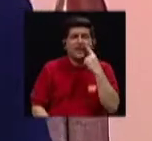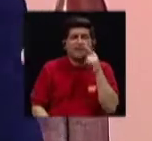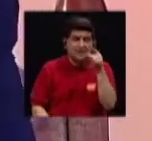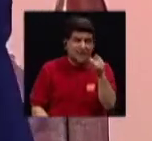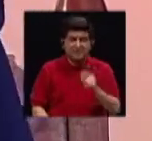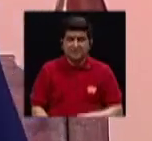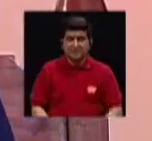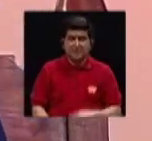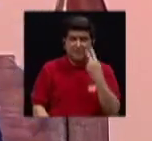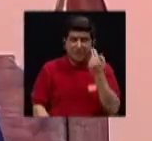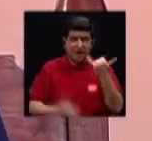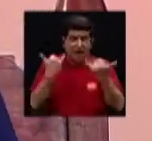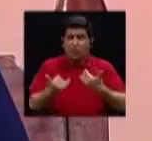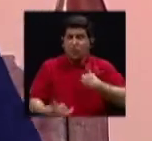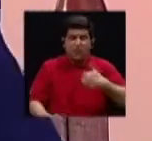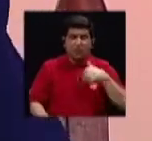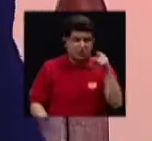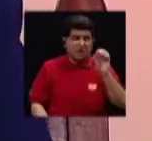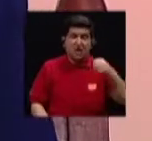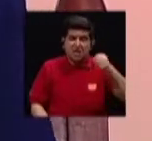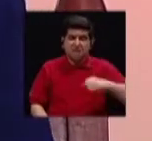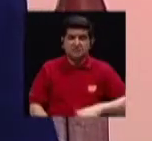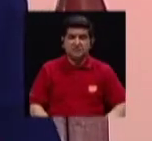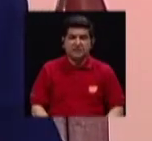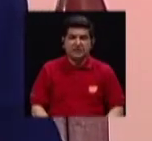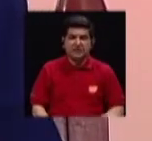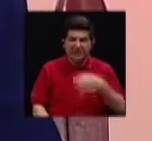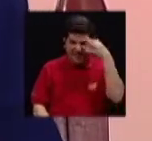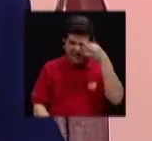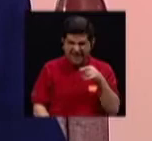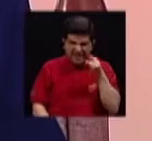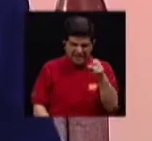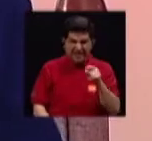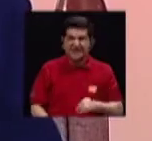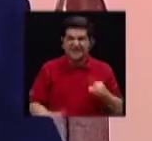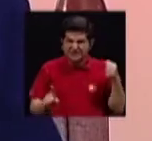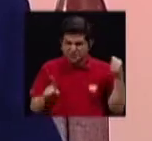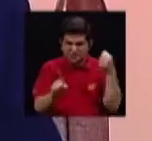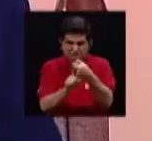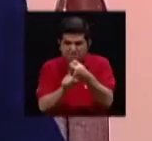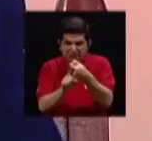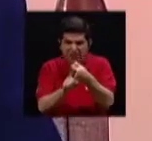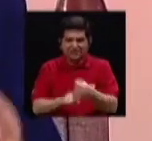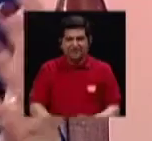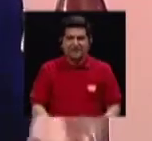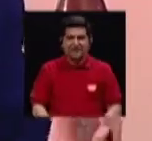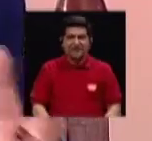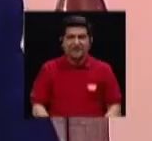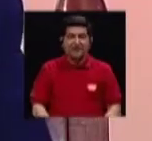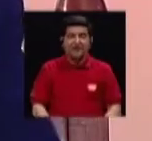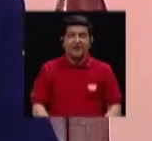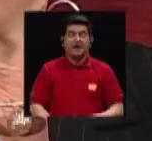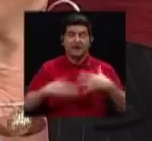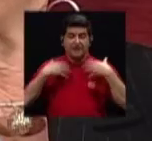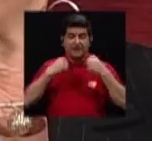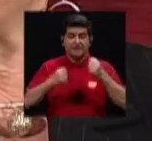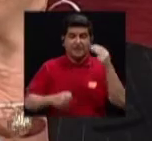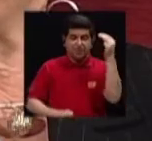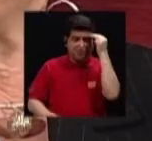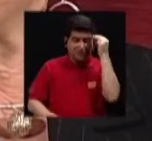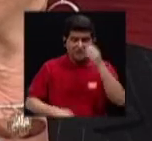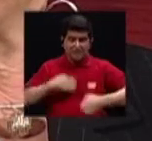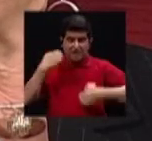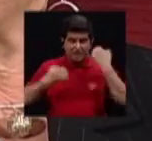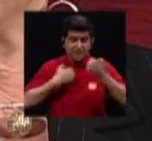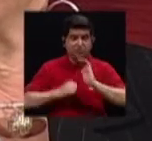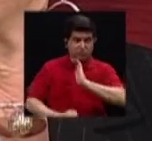ahora no tenemos, vea que él sí, vea. Y creemos que todo eso impacta el crecimiento y la salud mental y emocional de esos